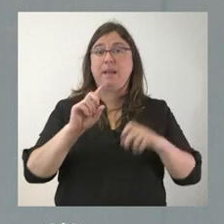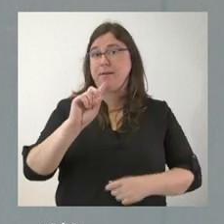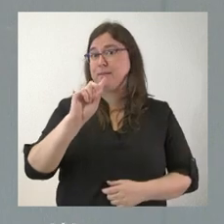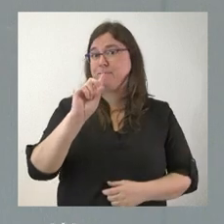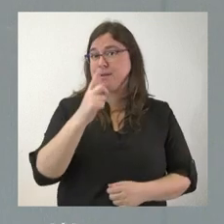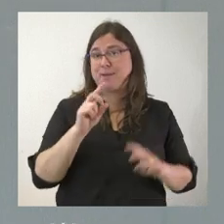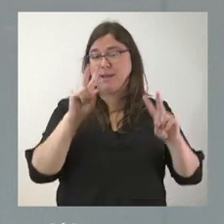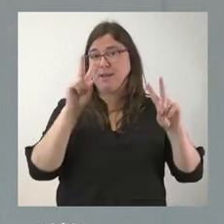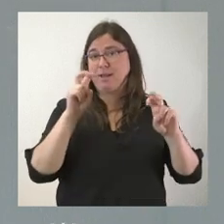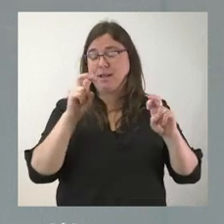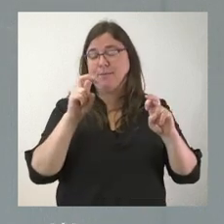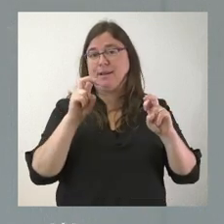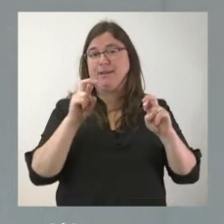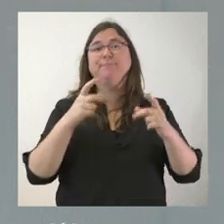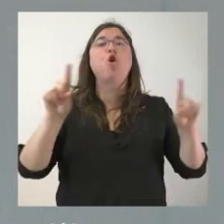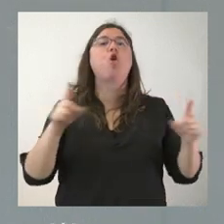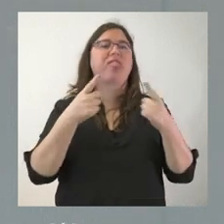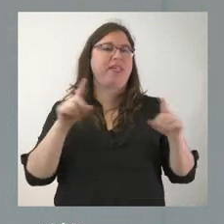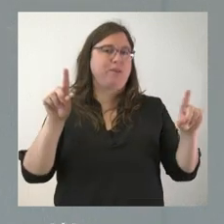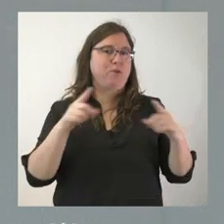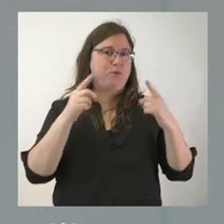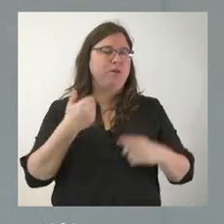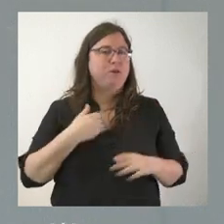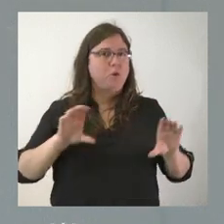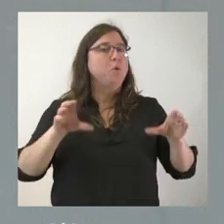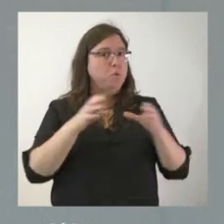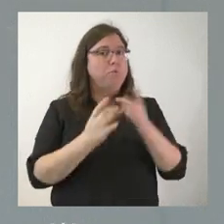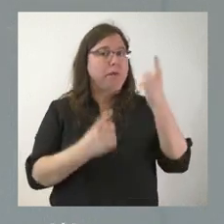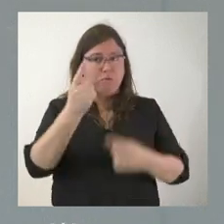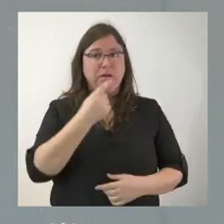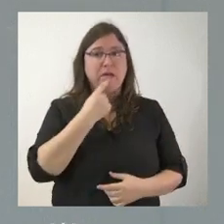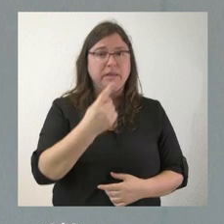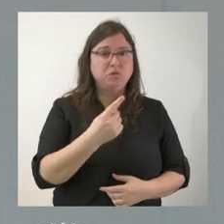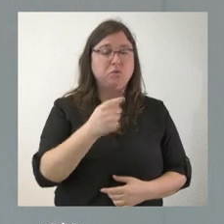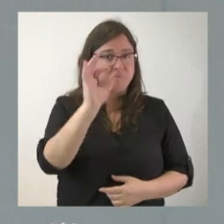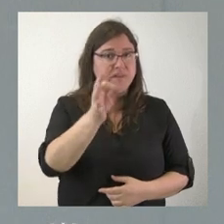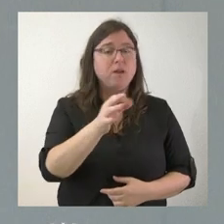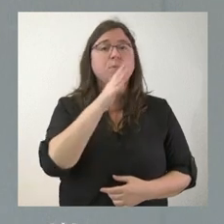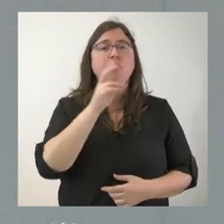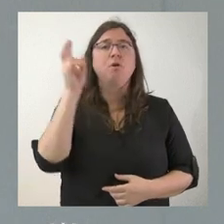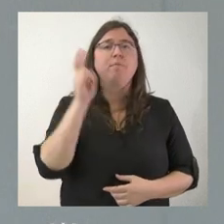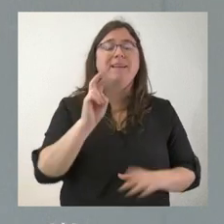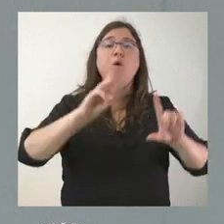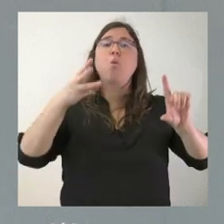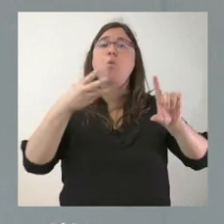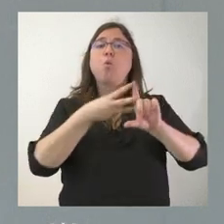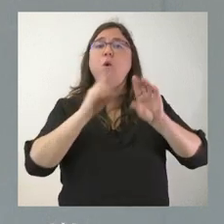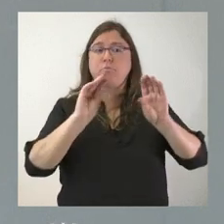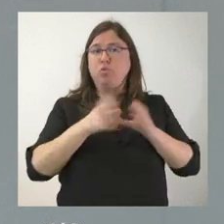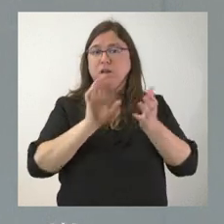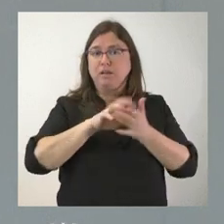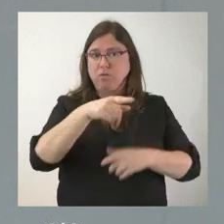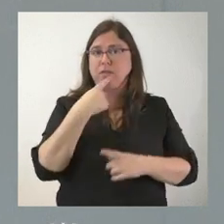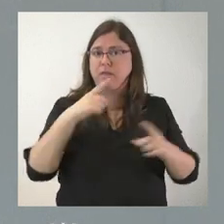que es el del concierto efectivamente alguno de los grupos que usted ha apuntado es cierto porque viene en la página web de la junta de